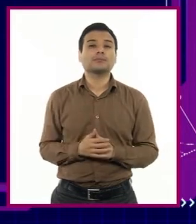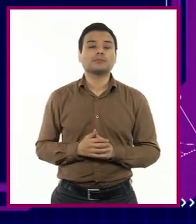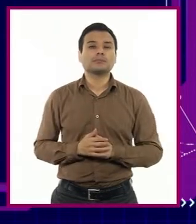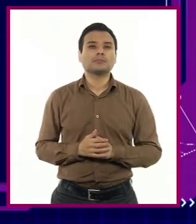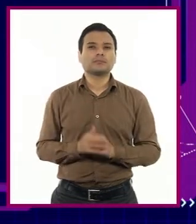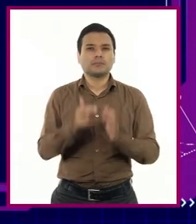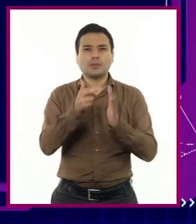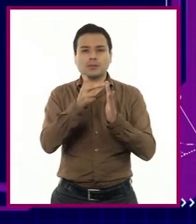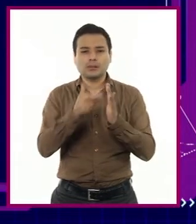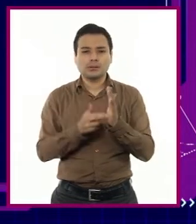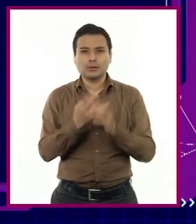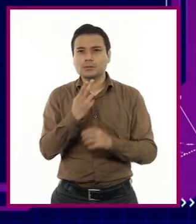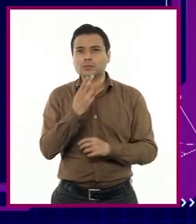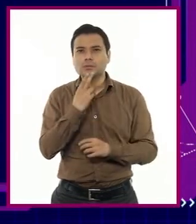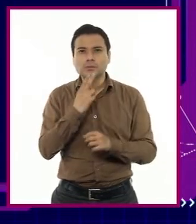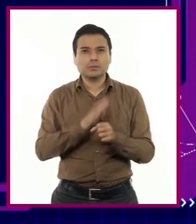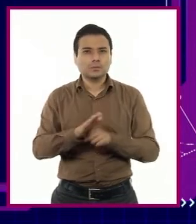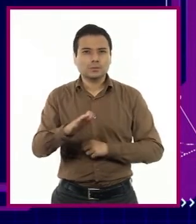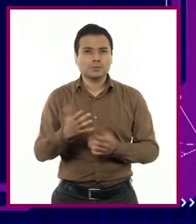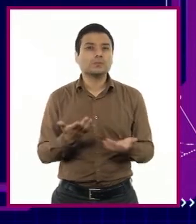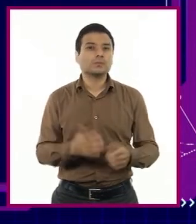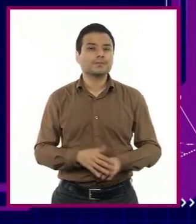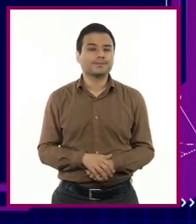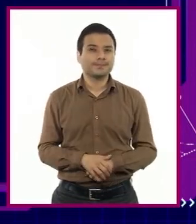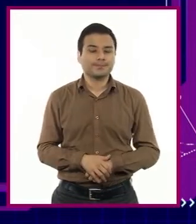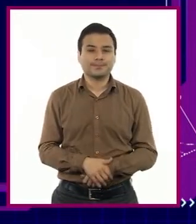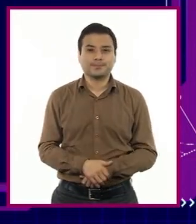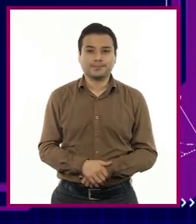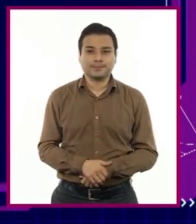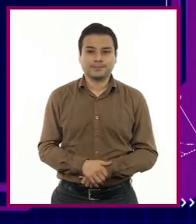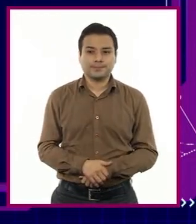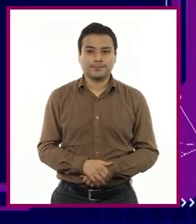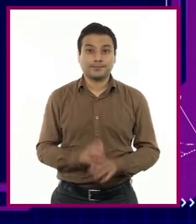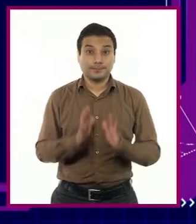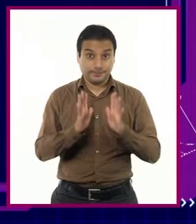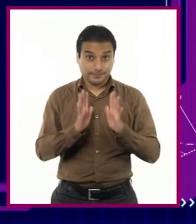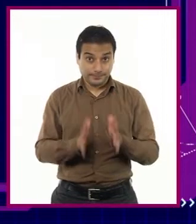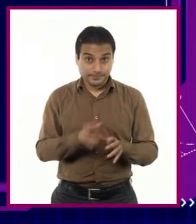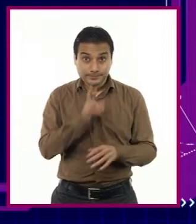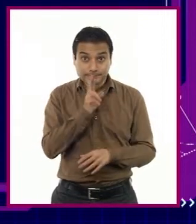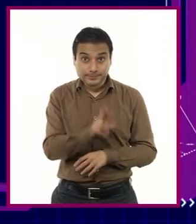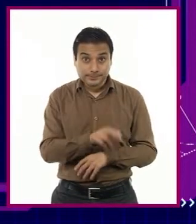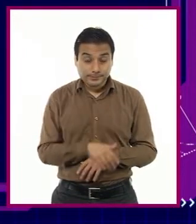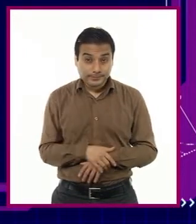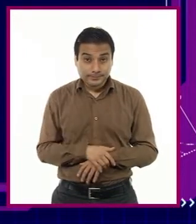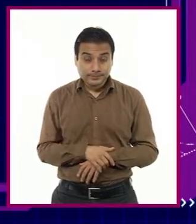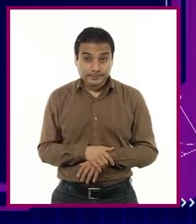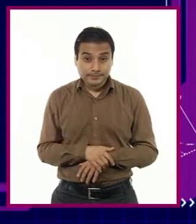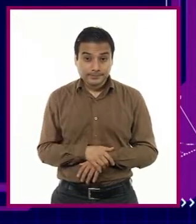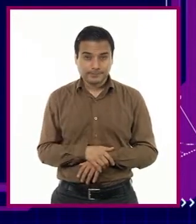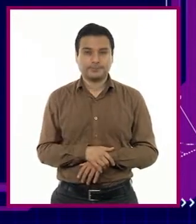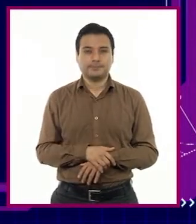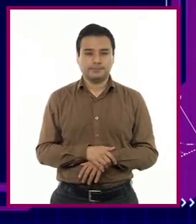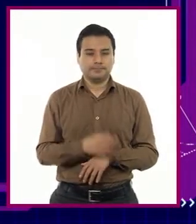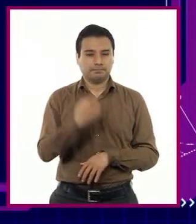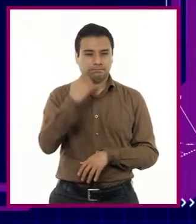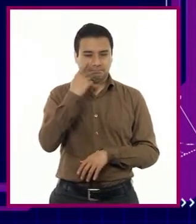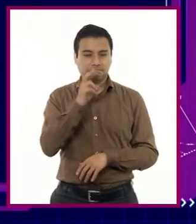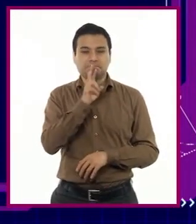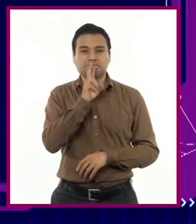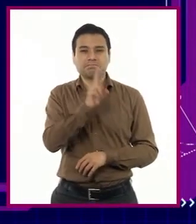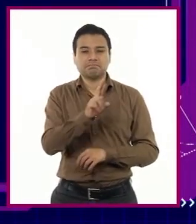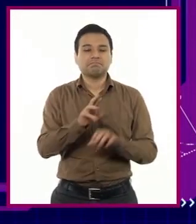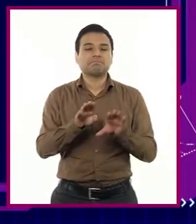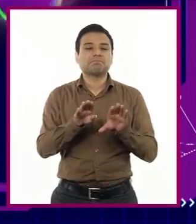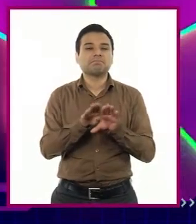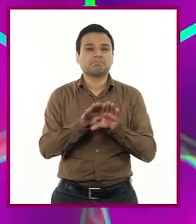de congruencia justifica esa respuesta? ¿Ya tienen las respuestas? Veamos la solución para que las comparen